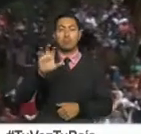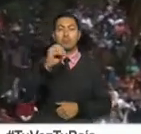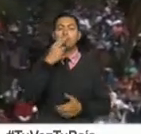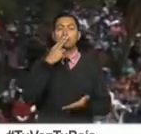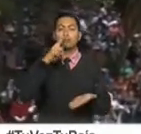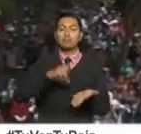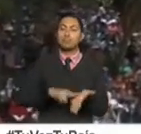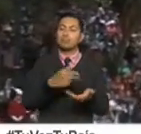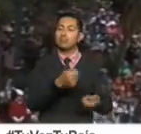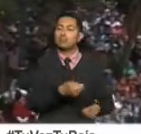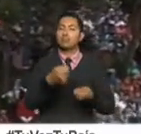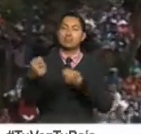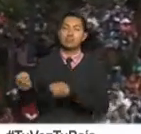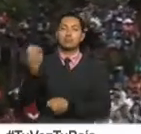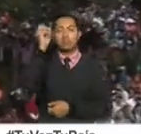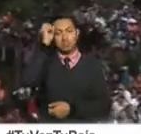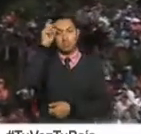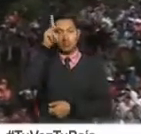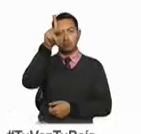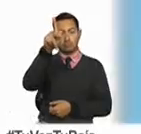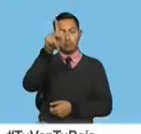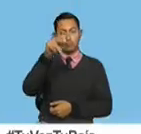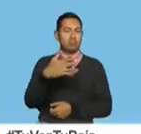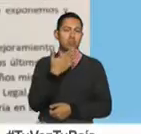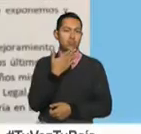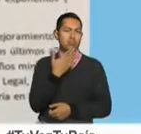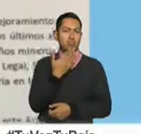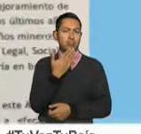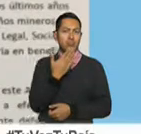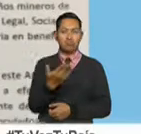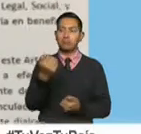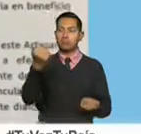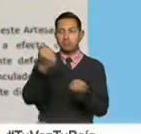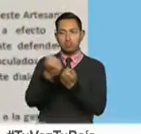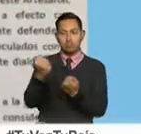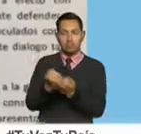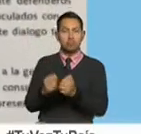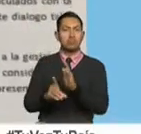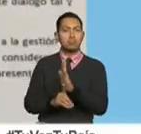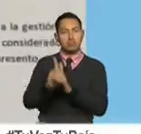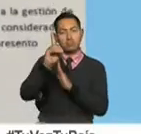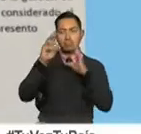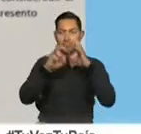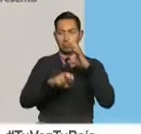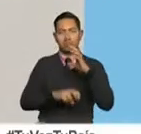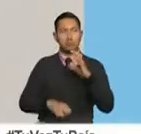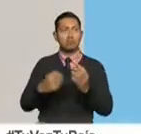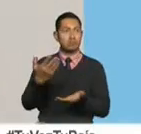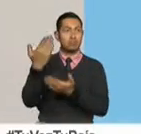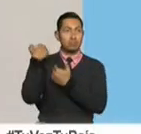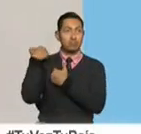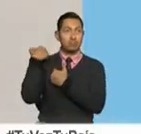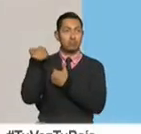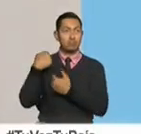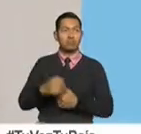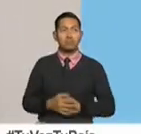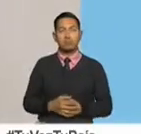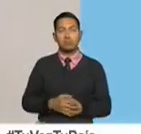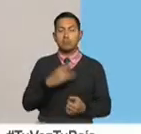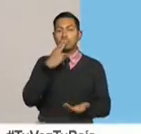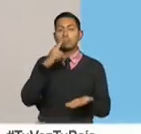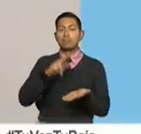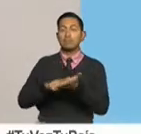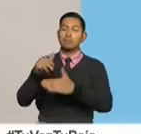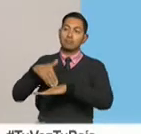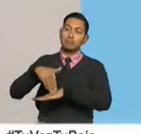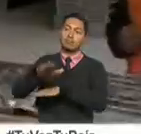cartas abiertas a la opinión pública, las cuales manifiestan el apoyo al desarrollo de la minería responsable. Las misivas fueron